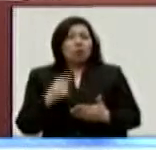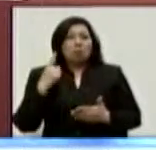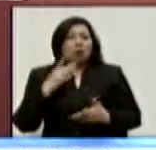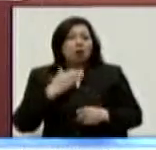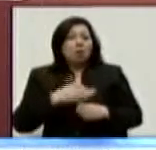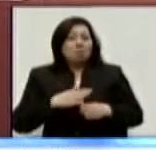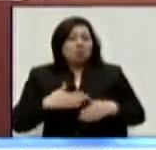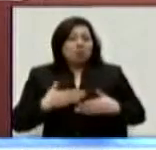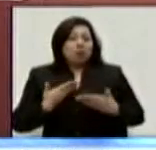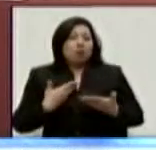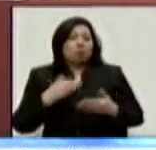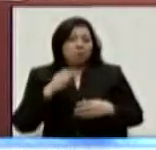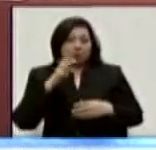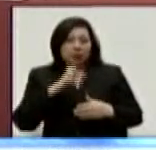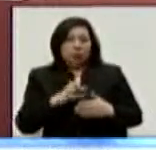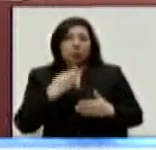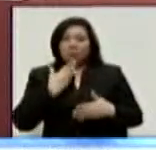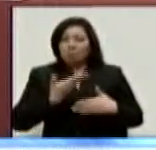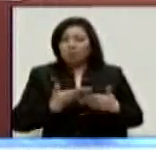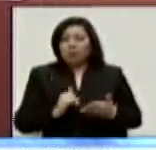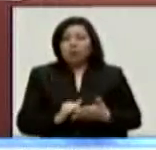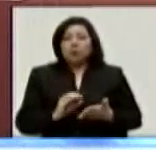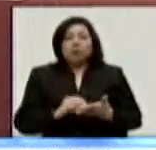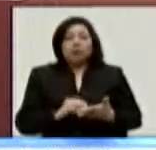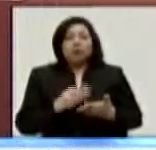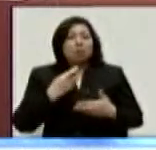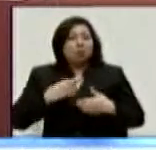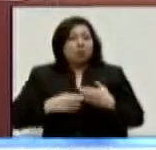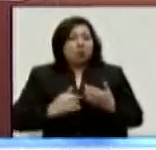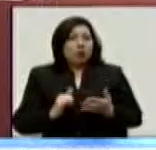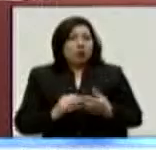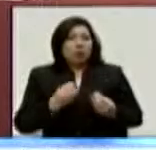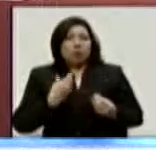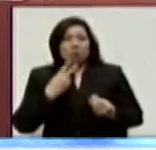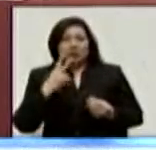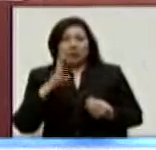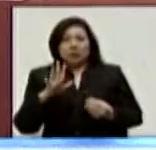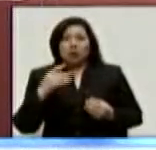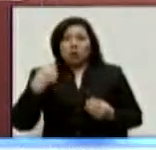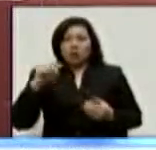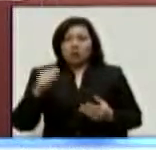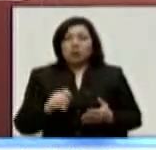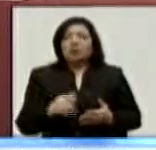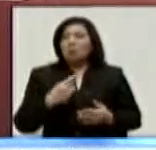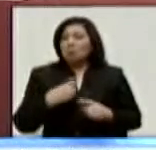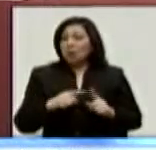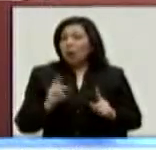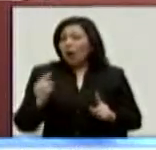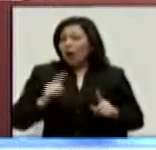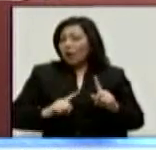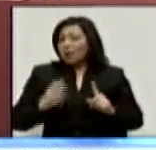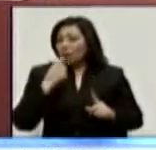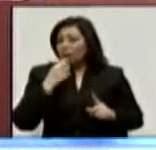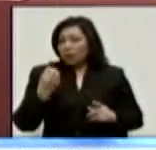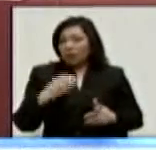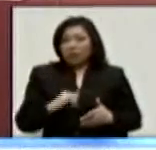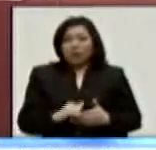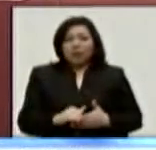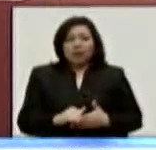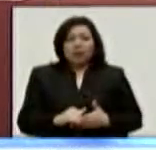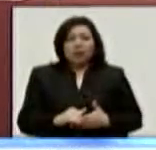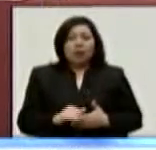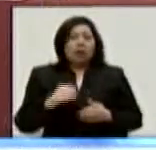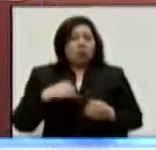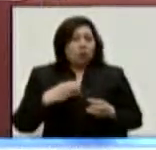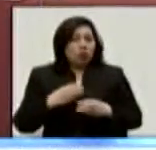una posibilidad de que Petroperú en un momento tenga producción y esa producción toma el 25%. Pero alguien me dijo por ahí en una entrevista de radio, oiga, pero usted no